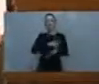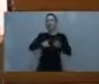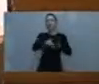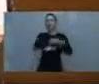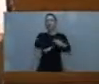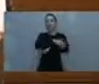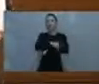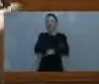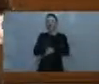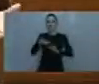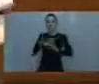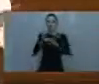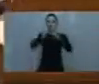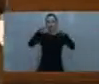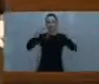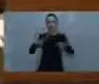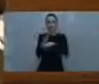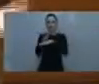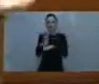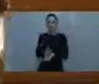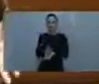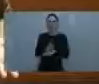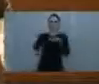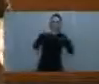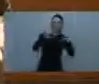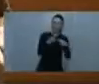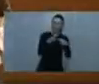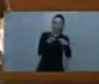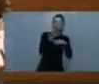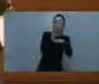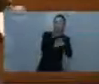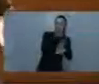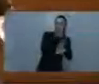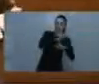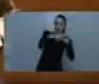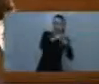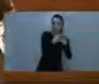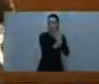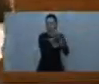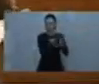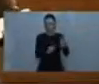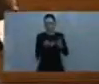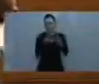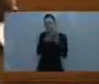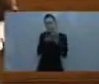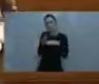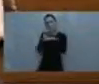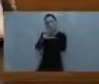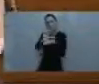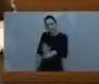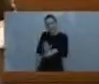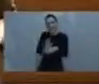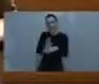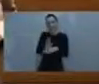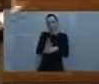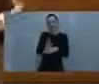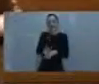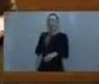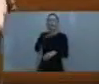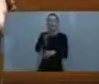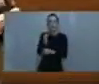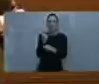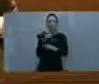un presupuesto, pero no presentarlo y retirarlo, es presentar un presupuesto y buscar los apoyos suficientes para que